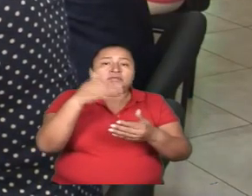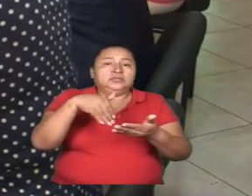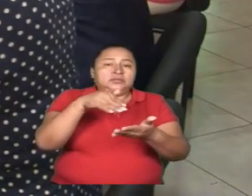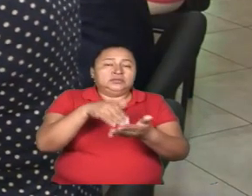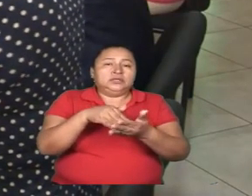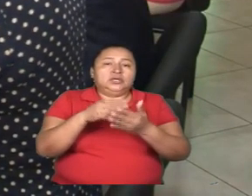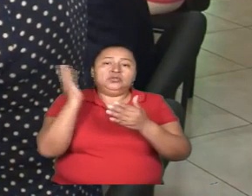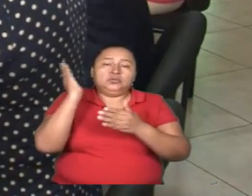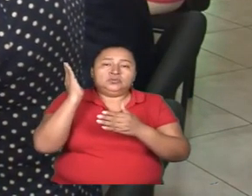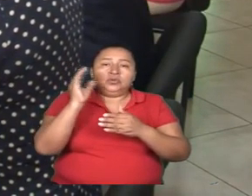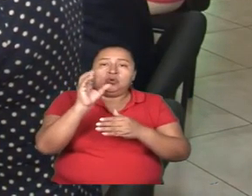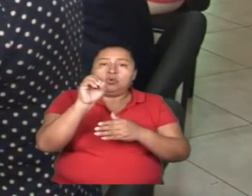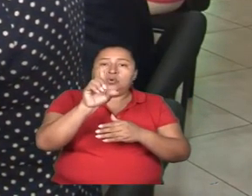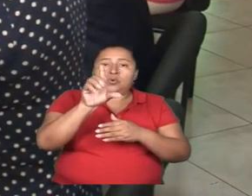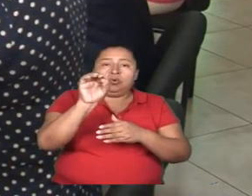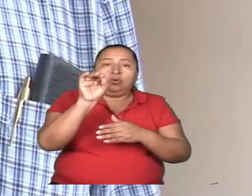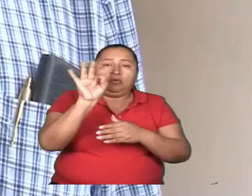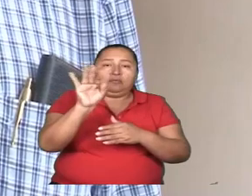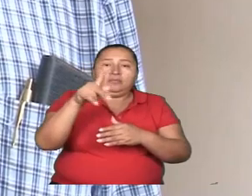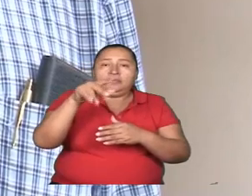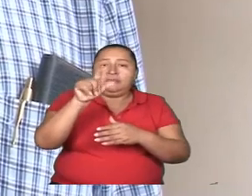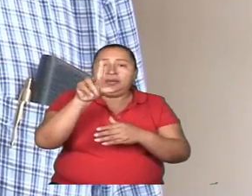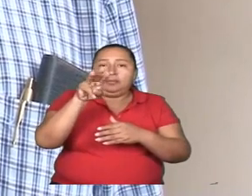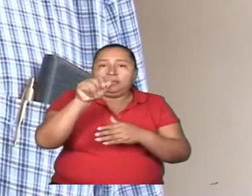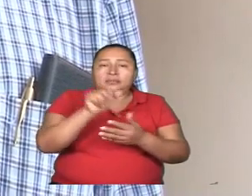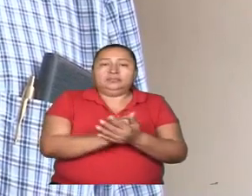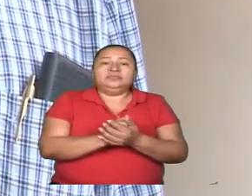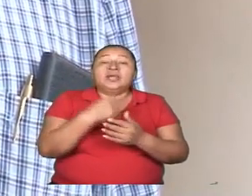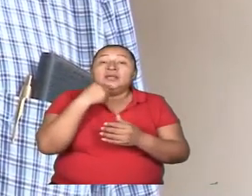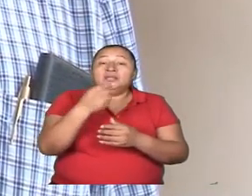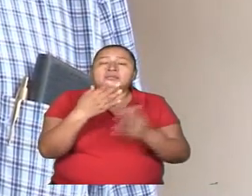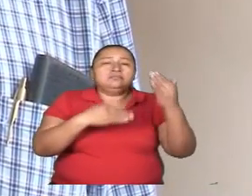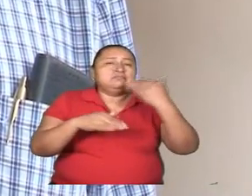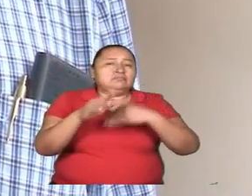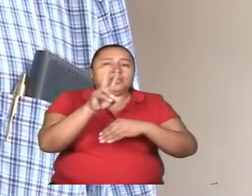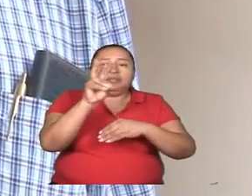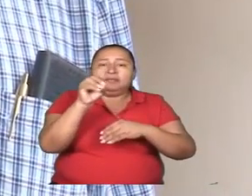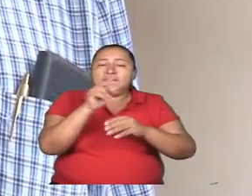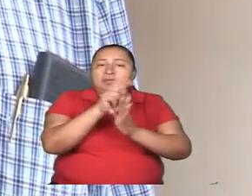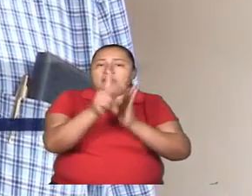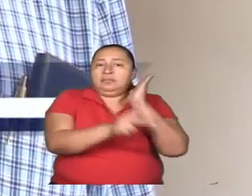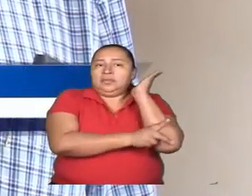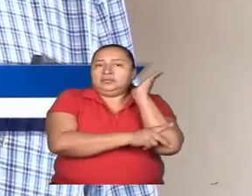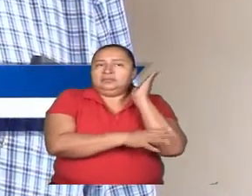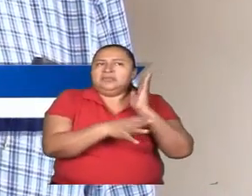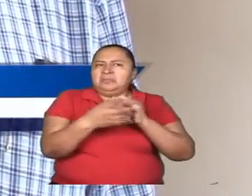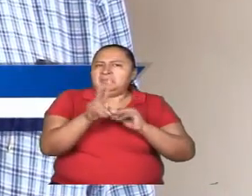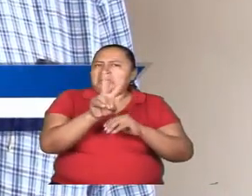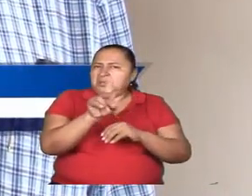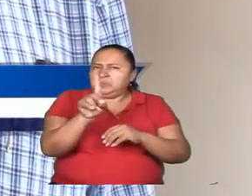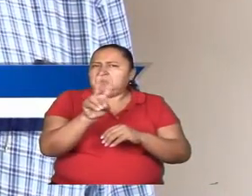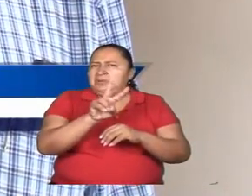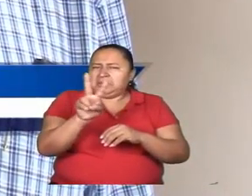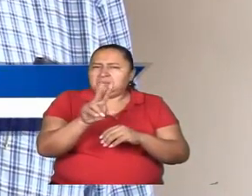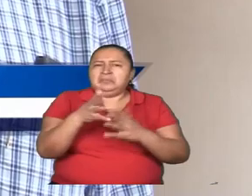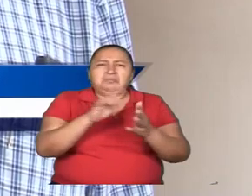Convenciones Olof Palme. Más de 20 países. Llegan por 21, 22, más de 20